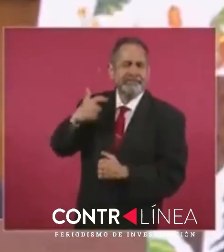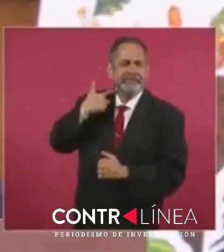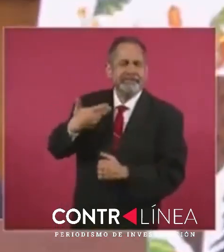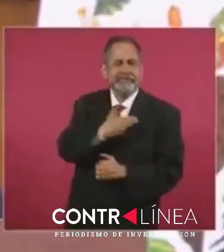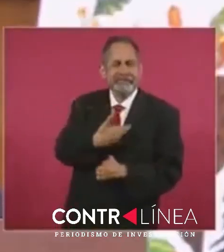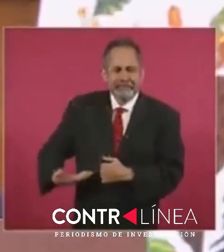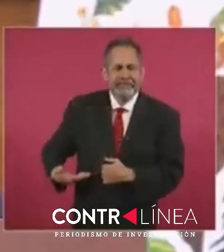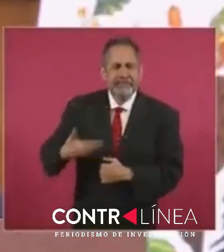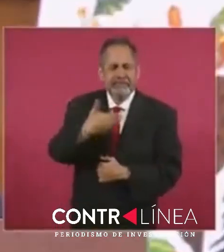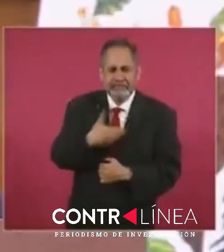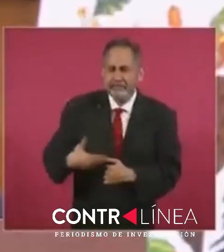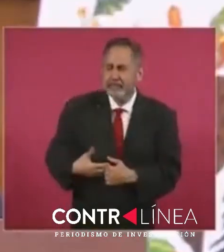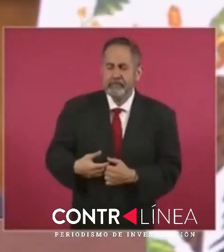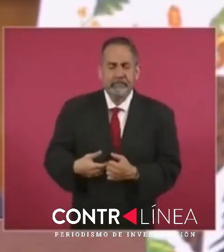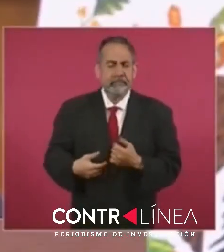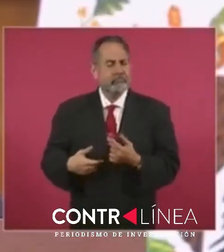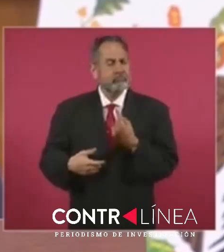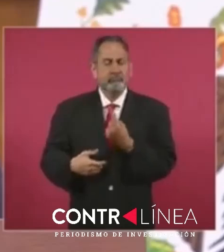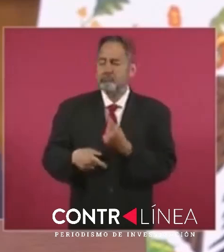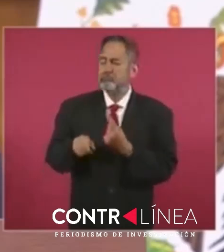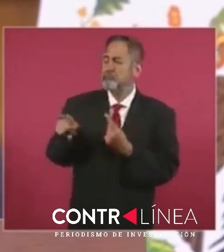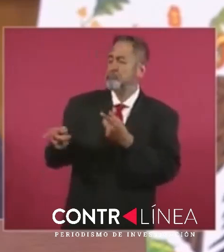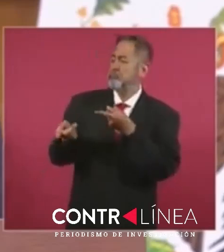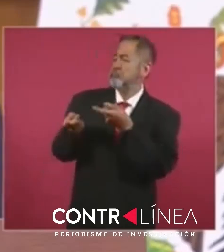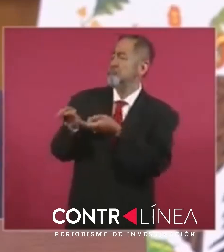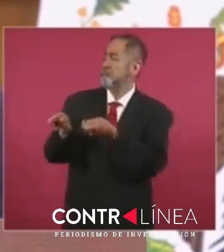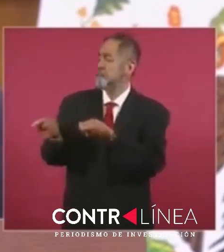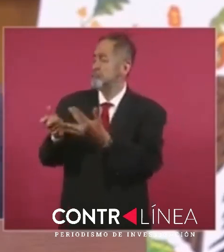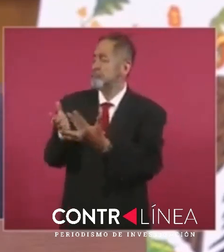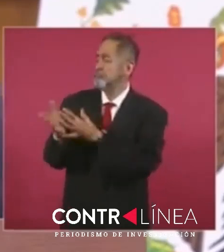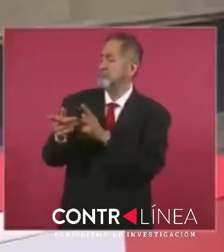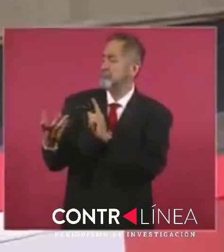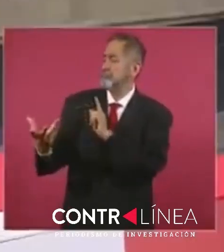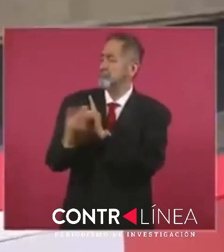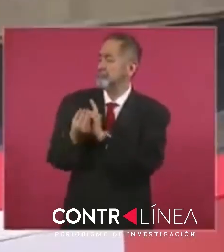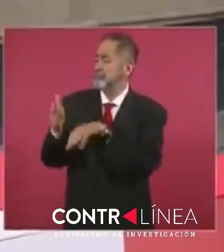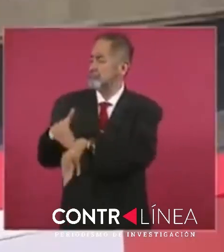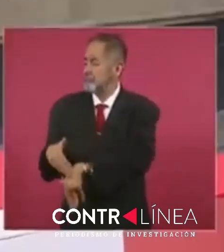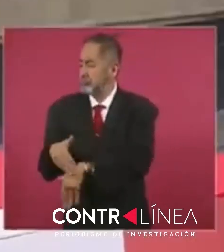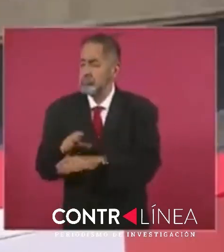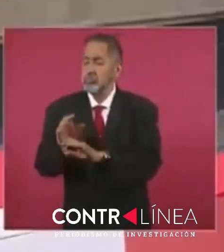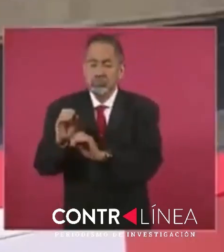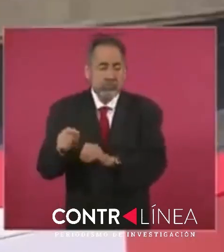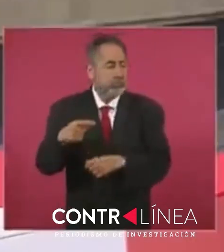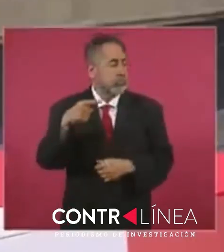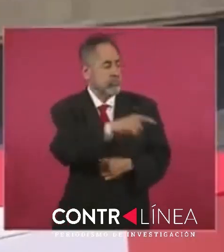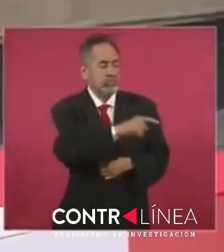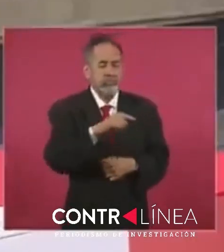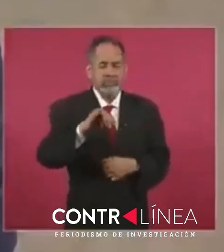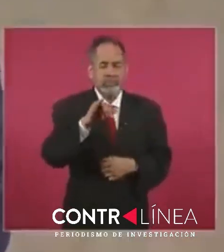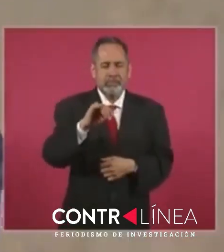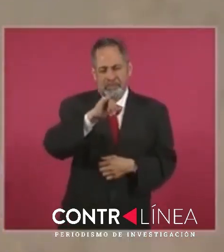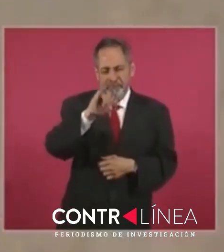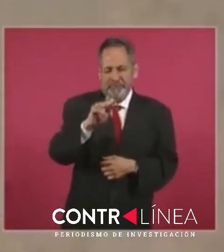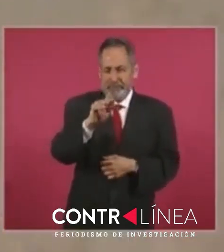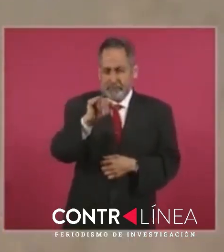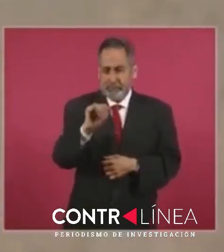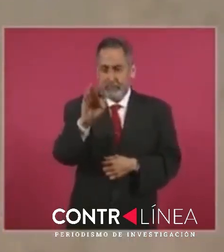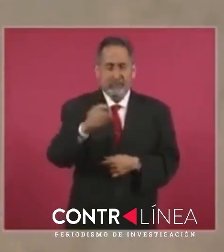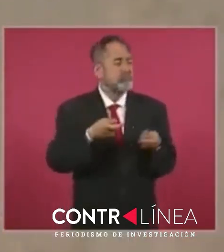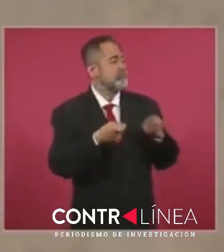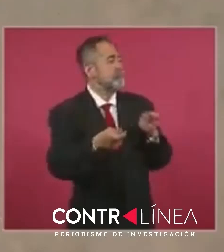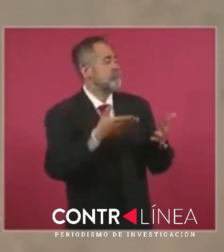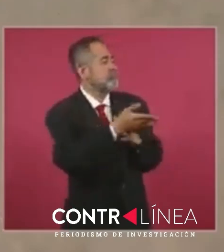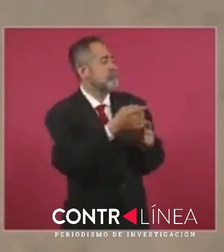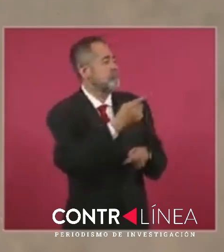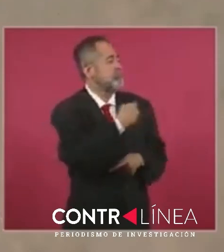los otros dos poderes, porque durante mucho tiempo en la política autoritaria el poder de los poderes